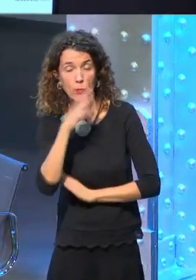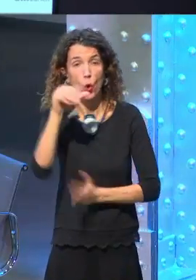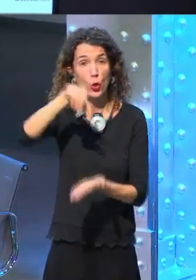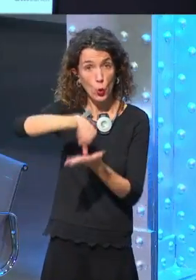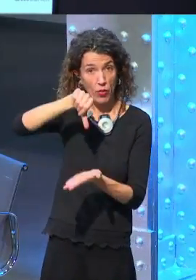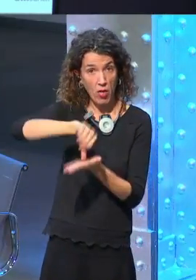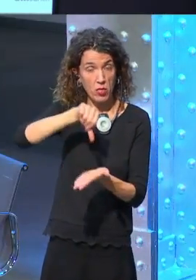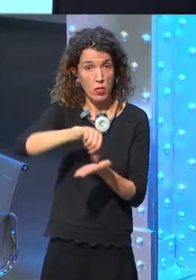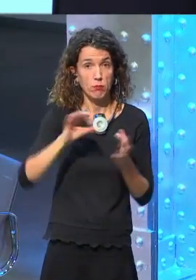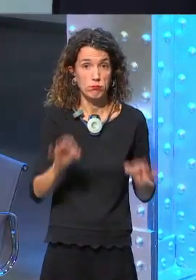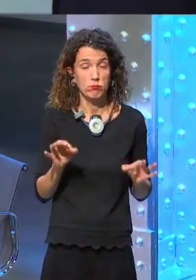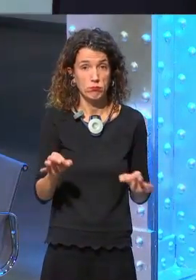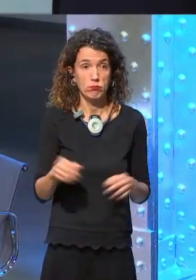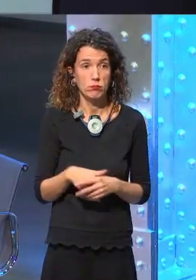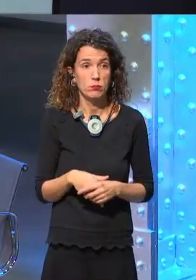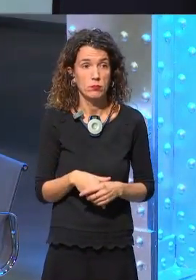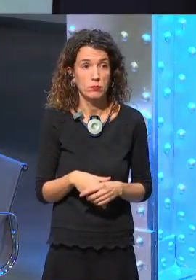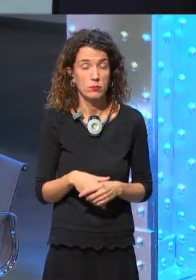ciudad